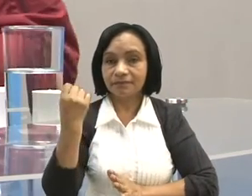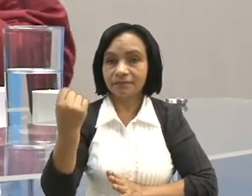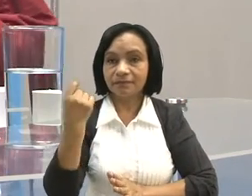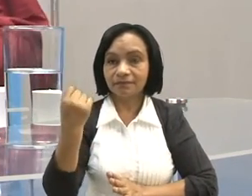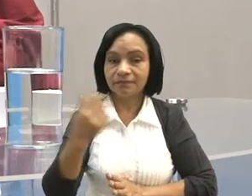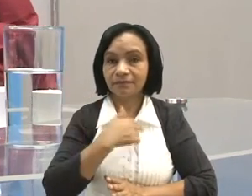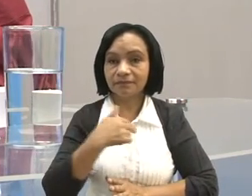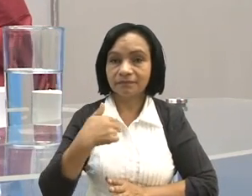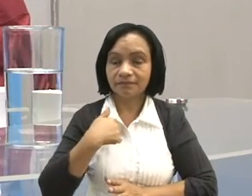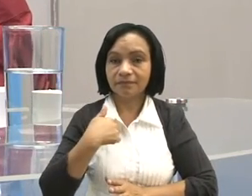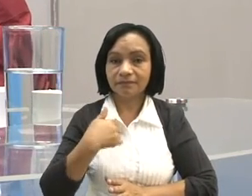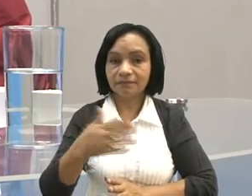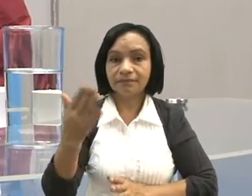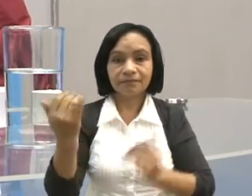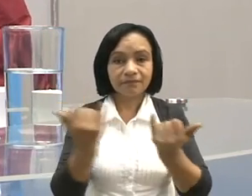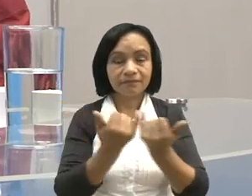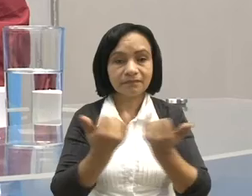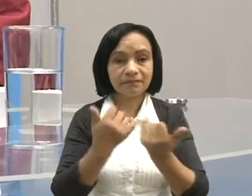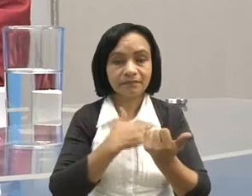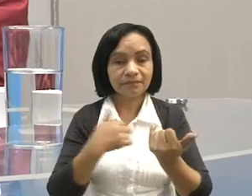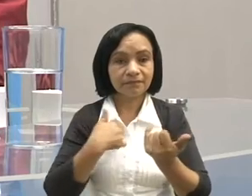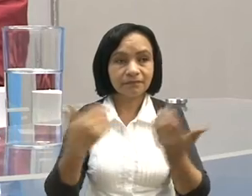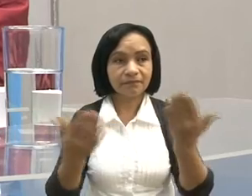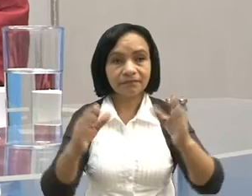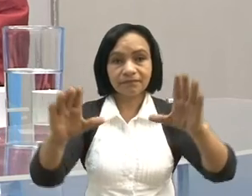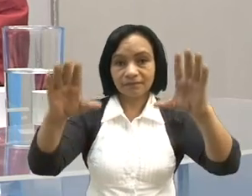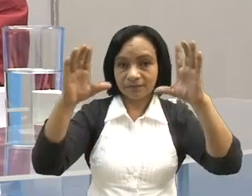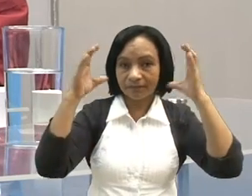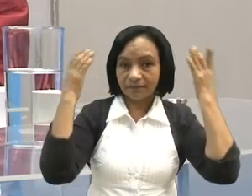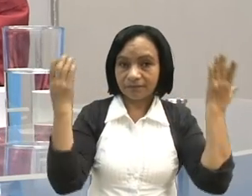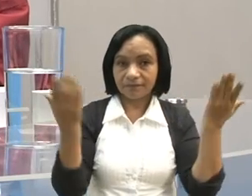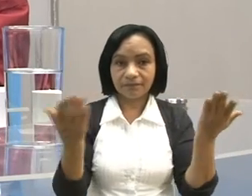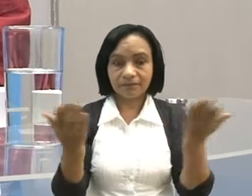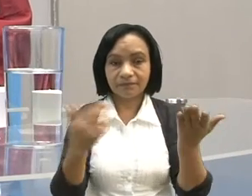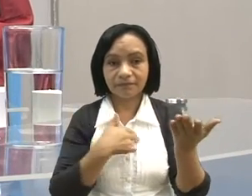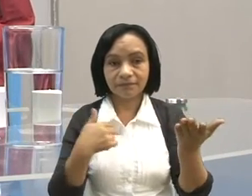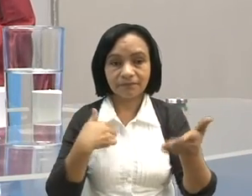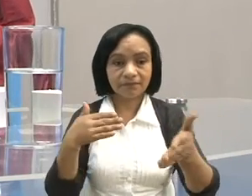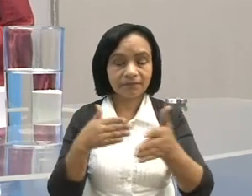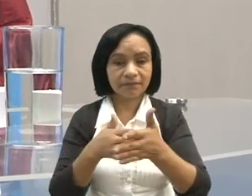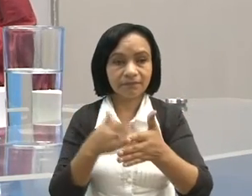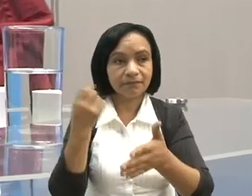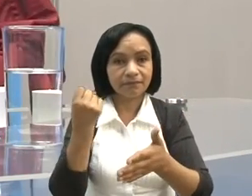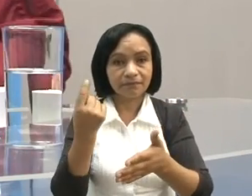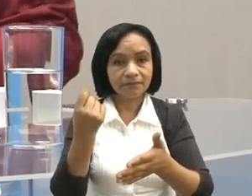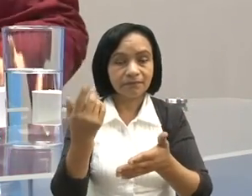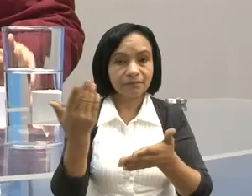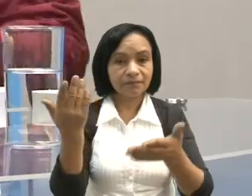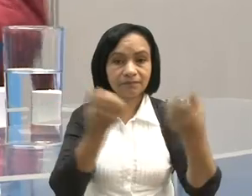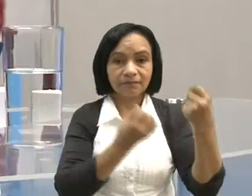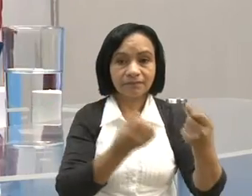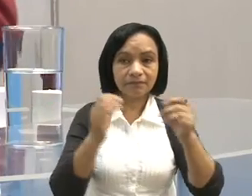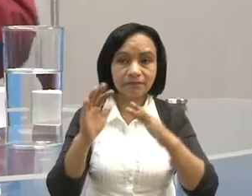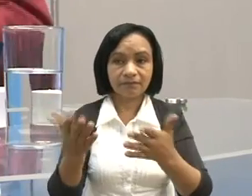Entonces, lo mismo pasa. ¿Cómo hacemos una clase sin considerar ni tomar en cuenta de que los muchachos y las